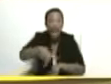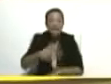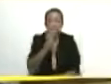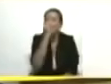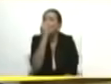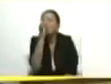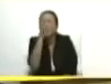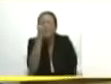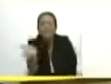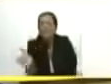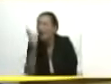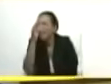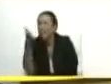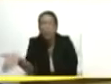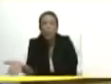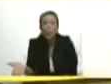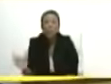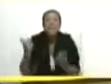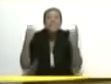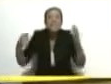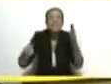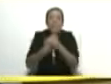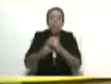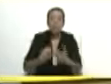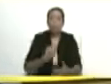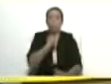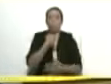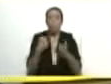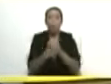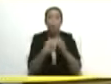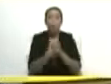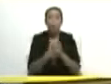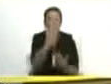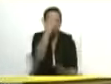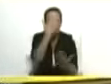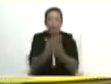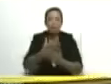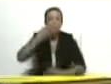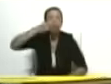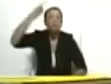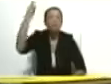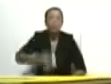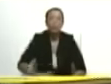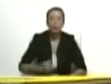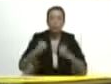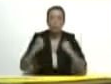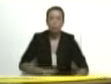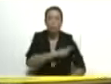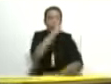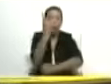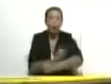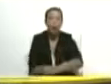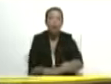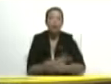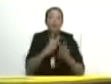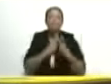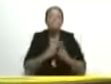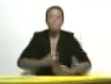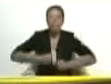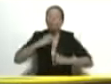payasada, este intento de golpe, lo enfrentaremos con firmeza, con